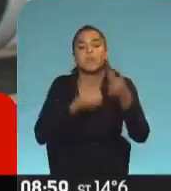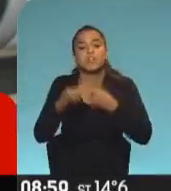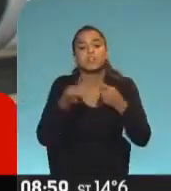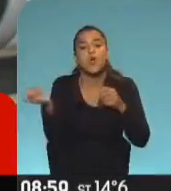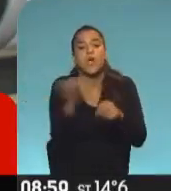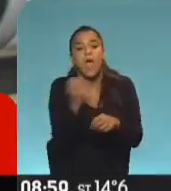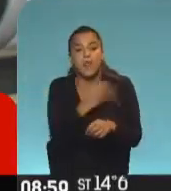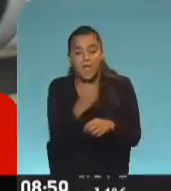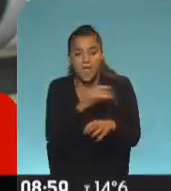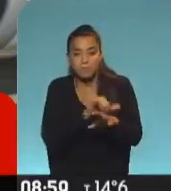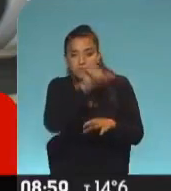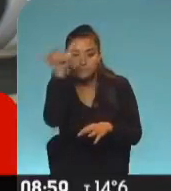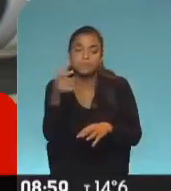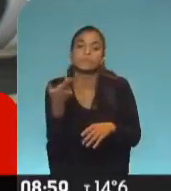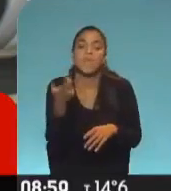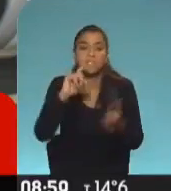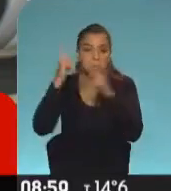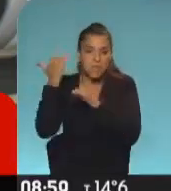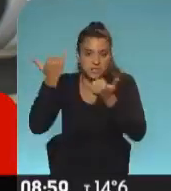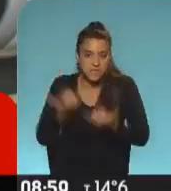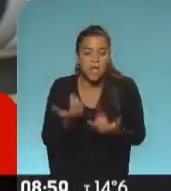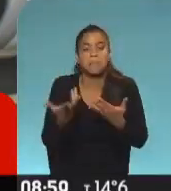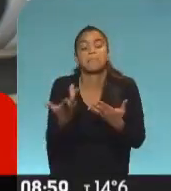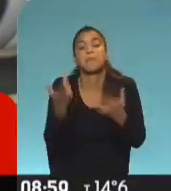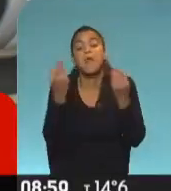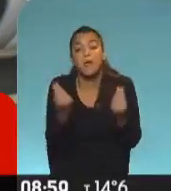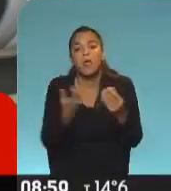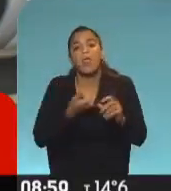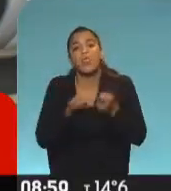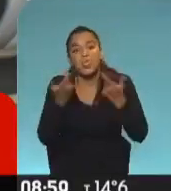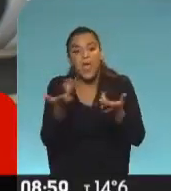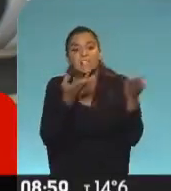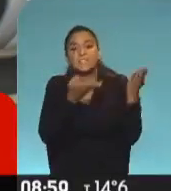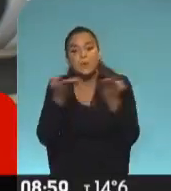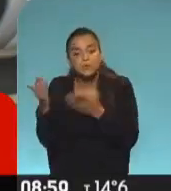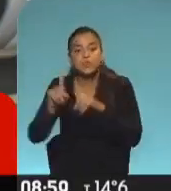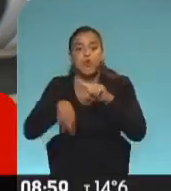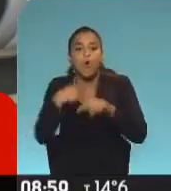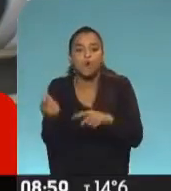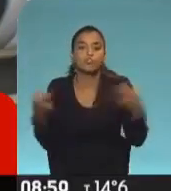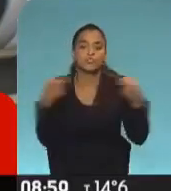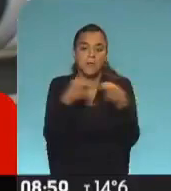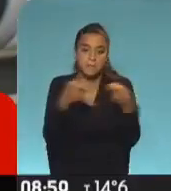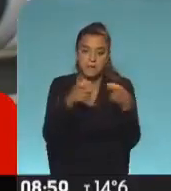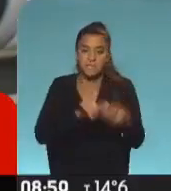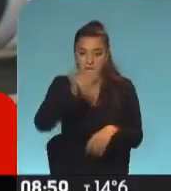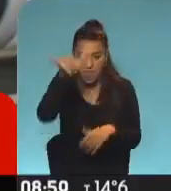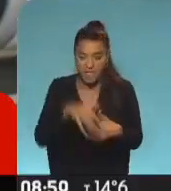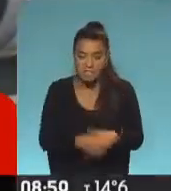carga que aprovechara la experiencia ganada por la compañía para entre otras cosas proveer servicios a otras empresas aéreas